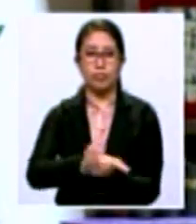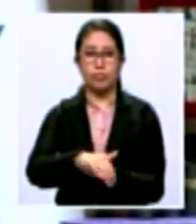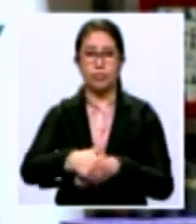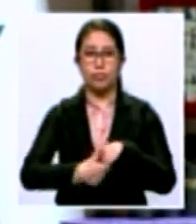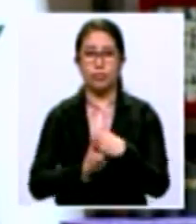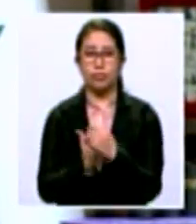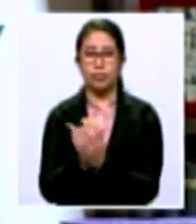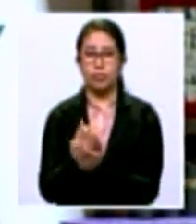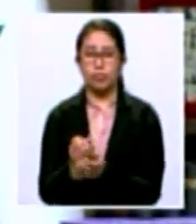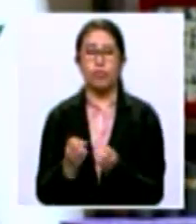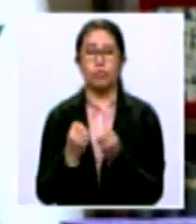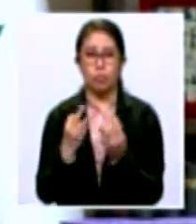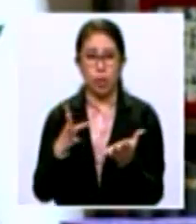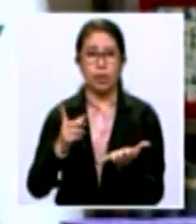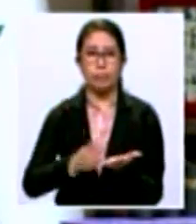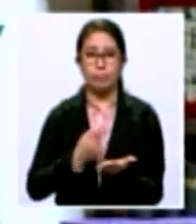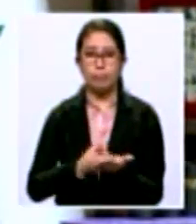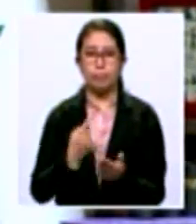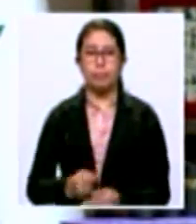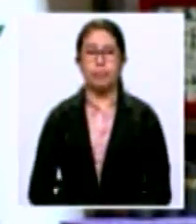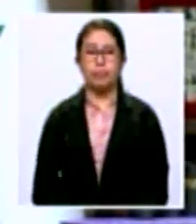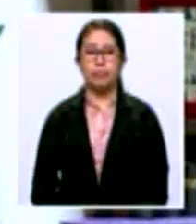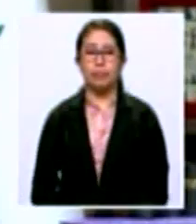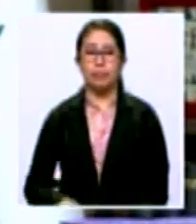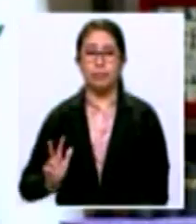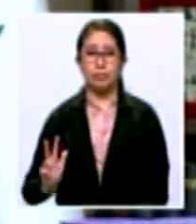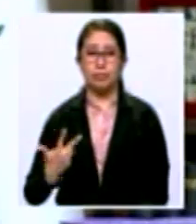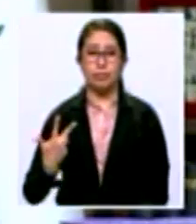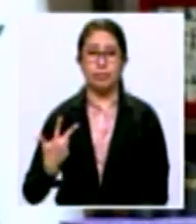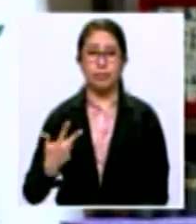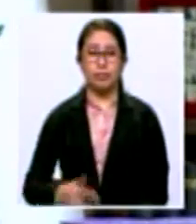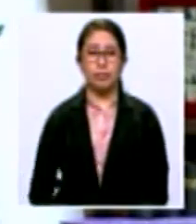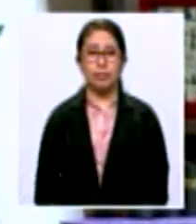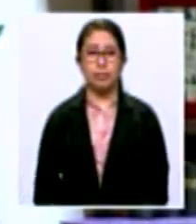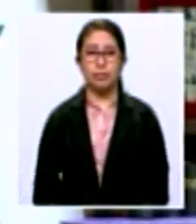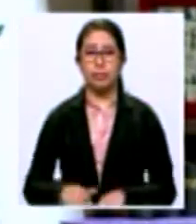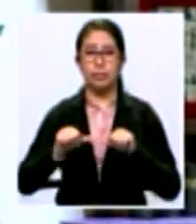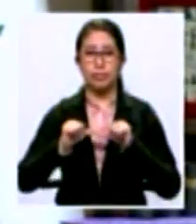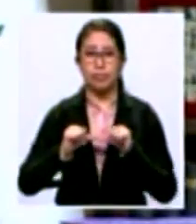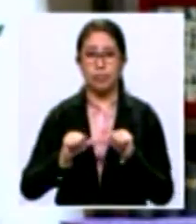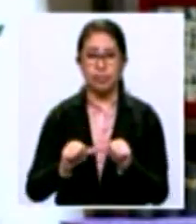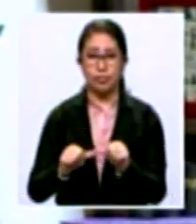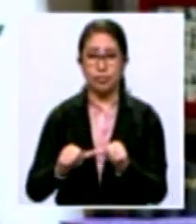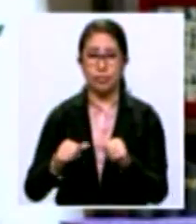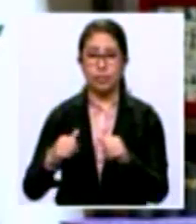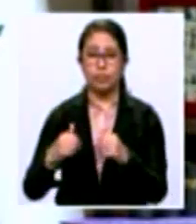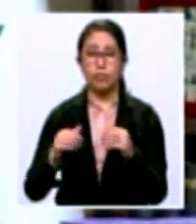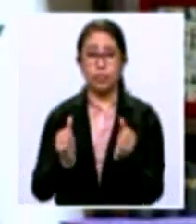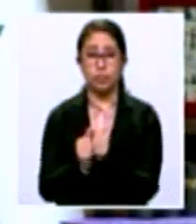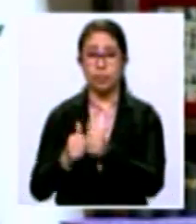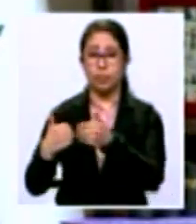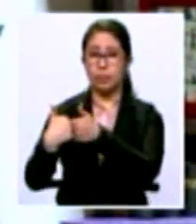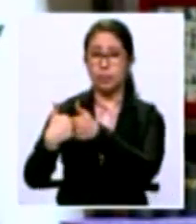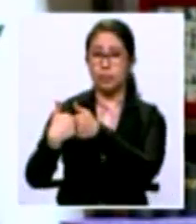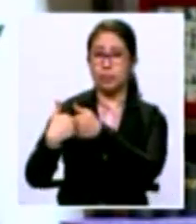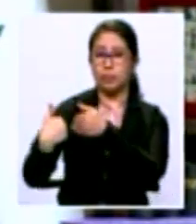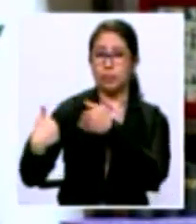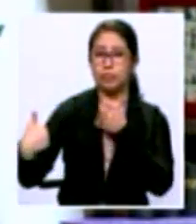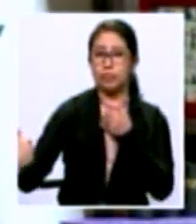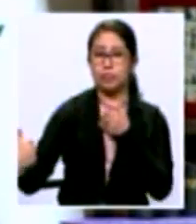alcohol varias veces. En tercer lugar, mantener una distancia física